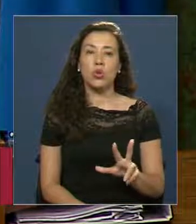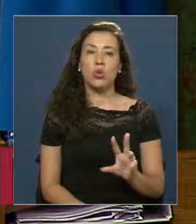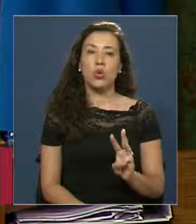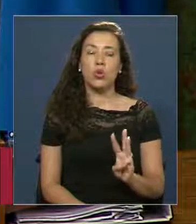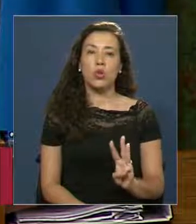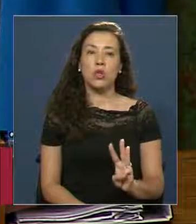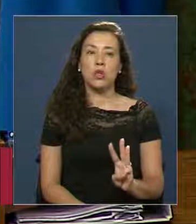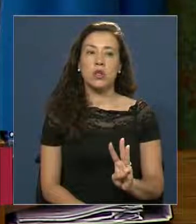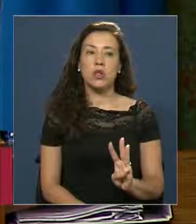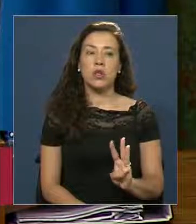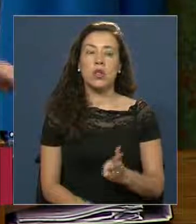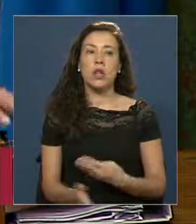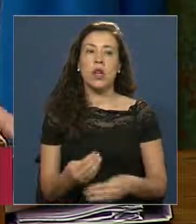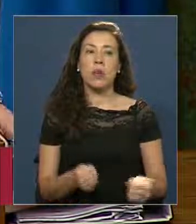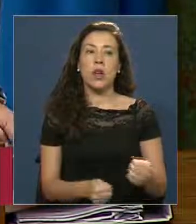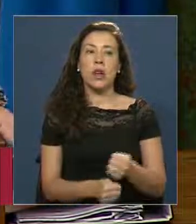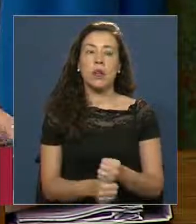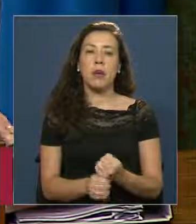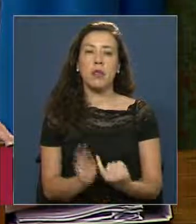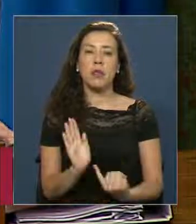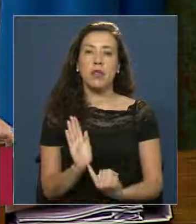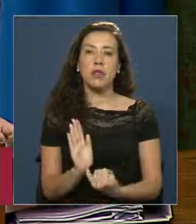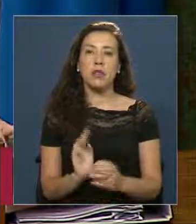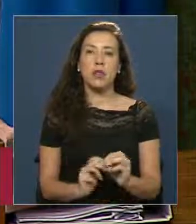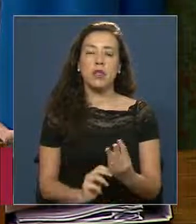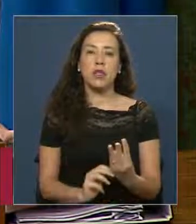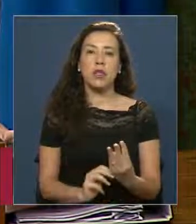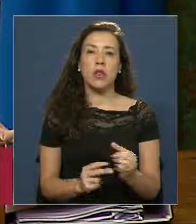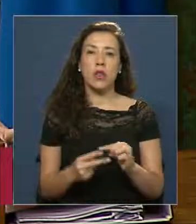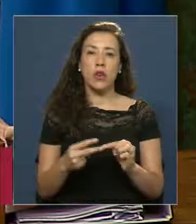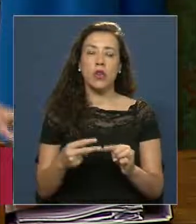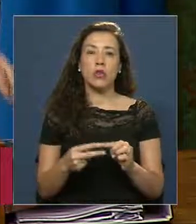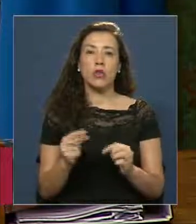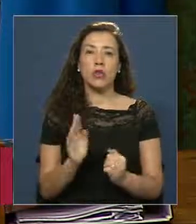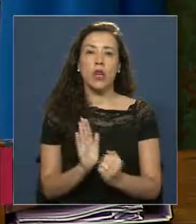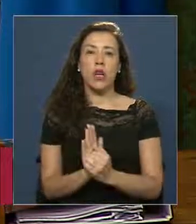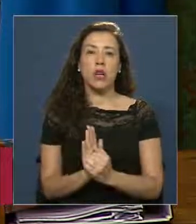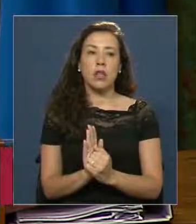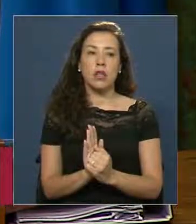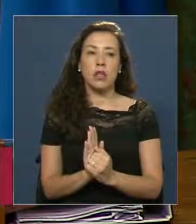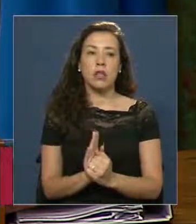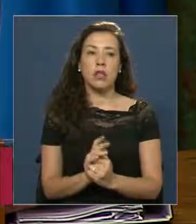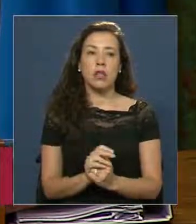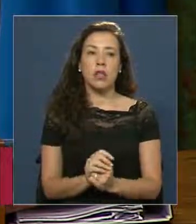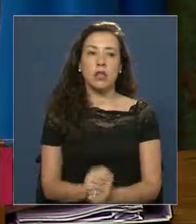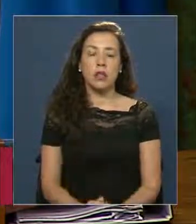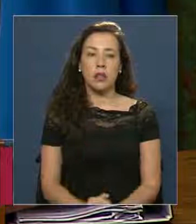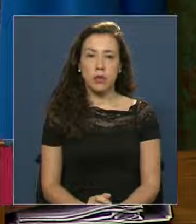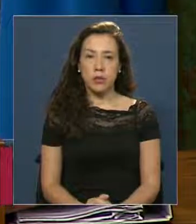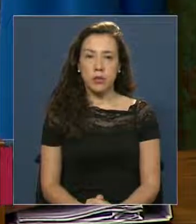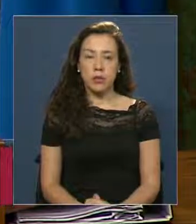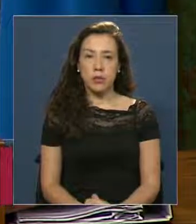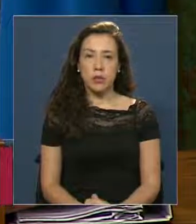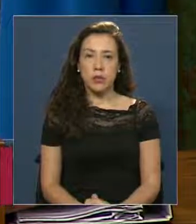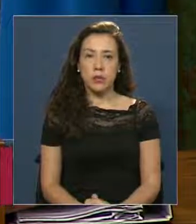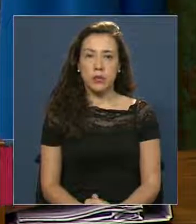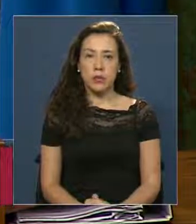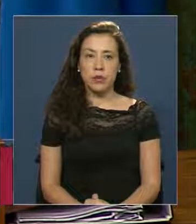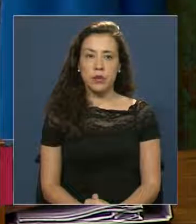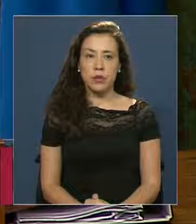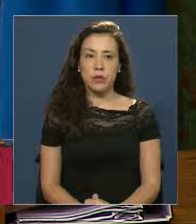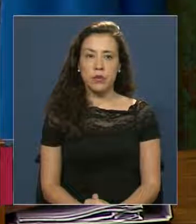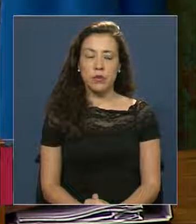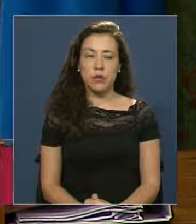18.883, sustituyéndose el inciso tercero de ambos artículos por los siguientes que ellos